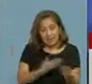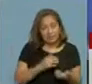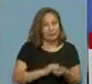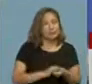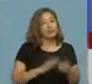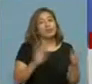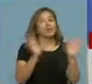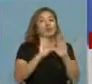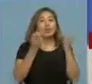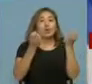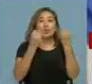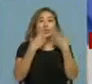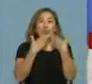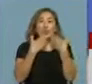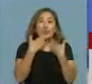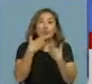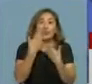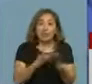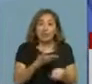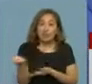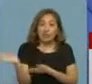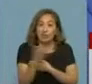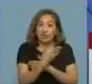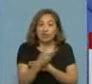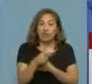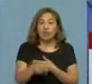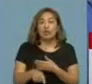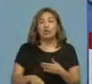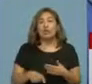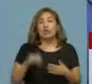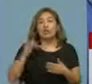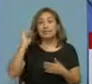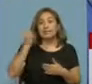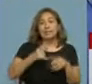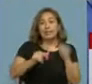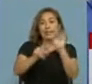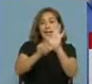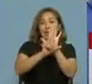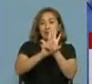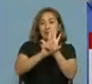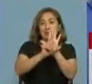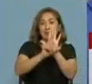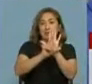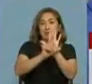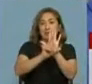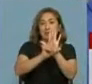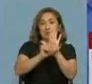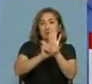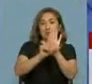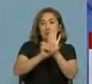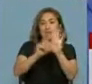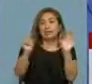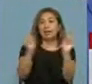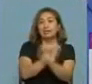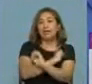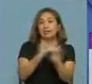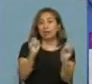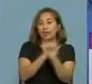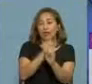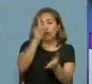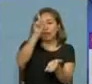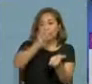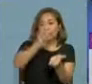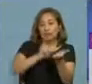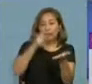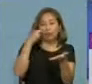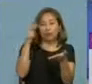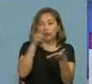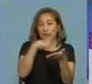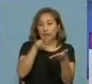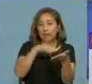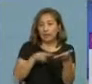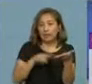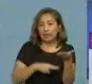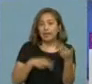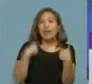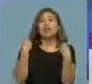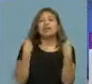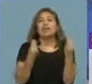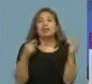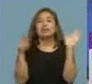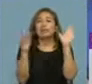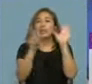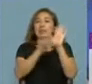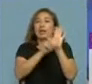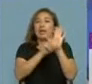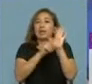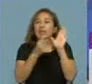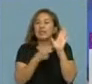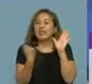Buenas tardes, un saludo a ustedes, audiencia. Sí, la ley ya está sancionada por la legislatura y habla del cobro de